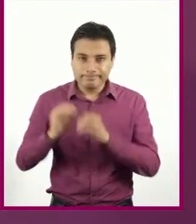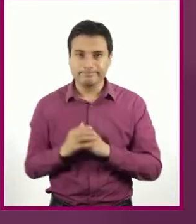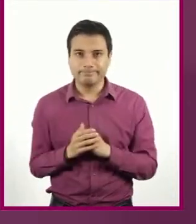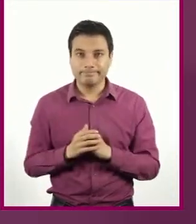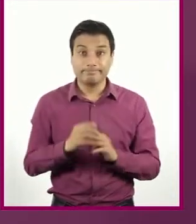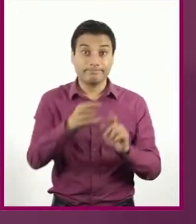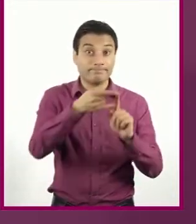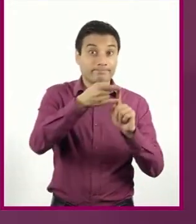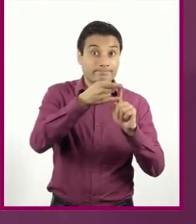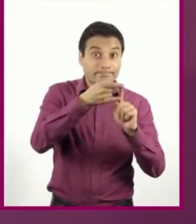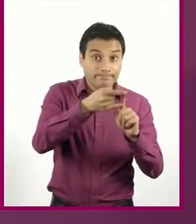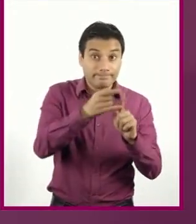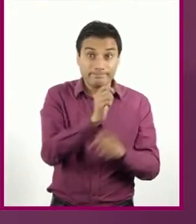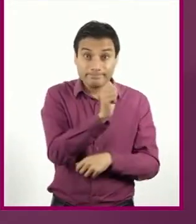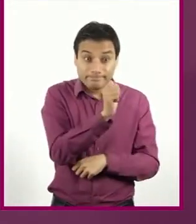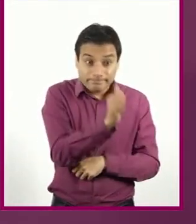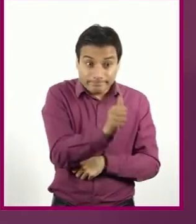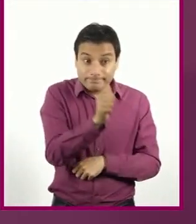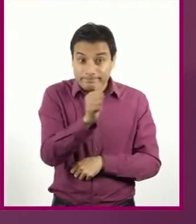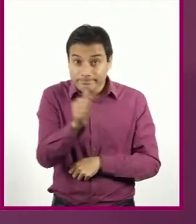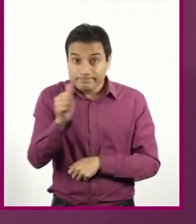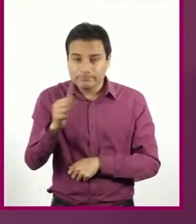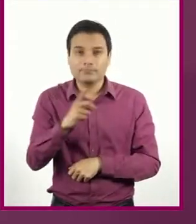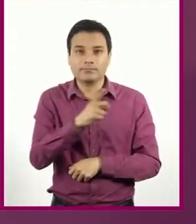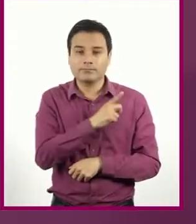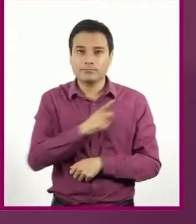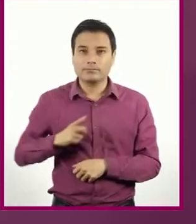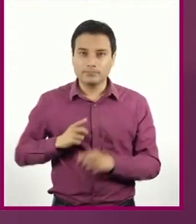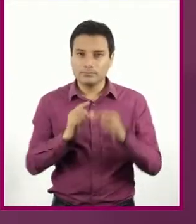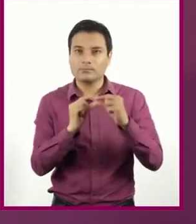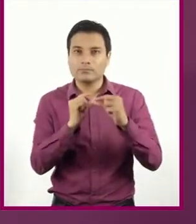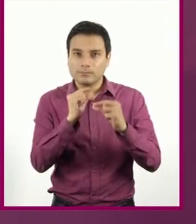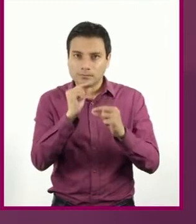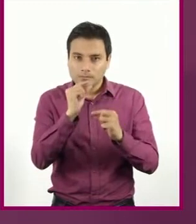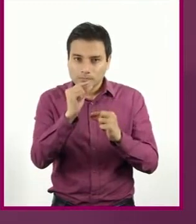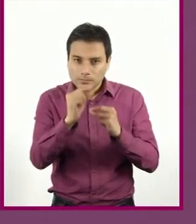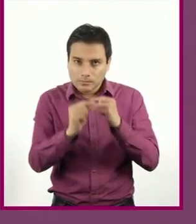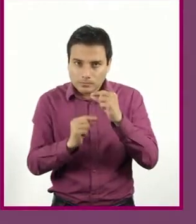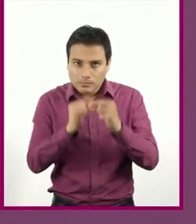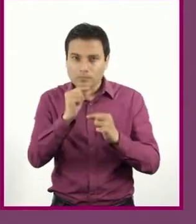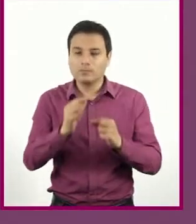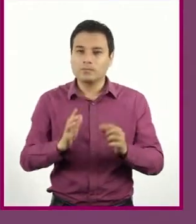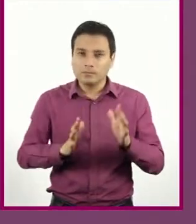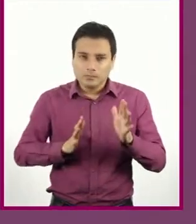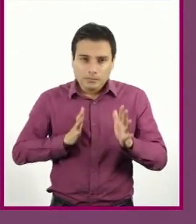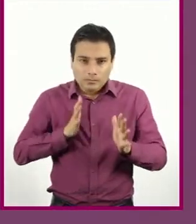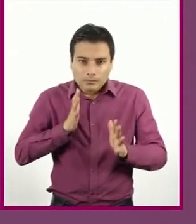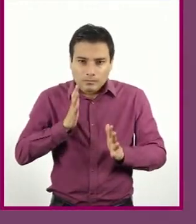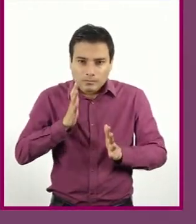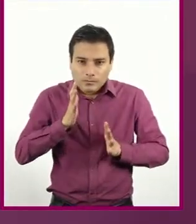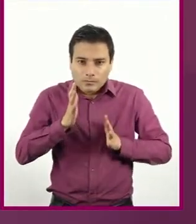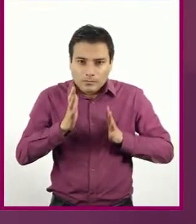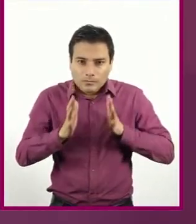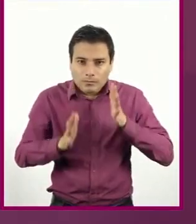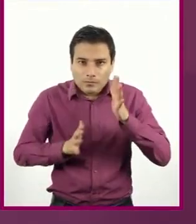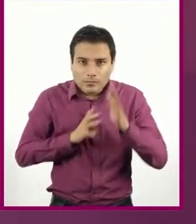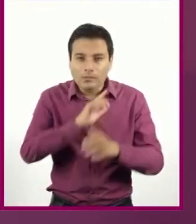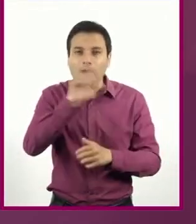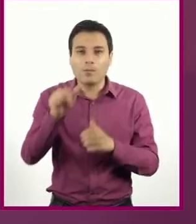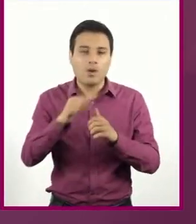debe observarse cómo aumenta la tensión, cómo se desarrolla, cómo se llega a su clímax y